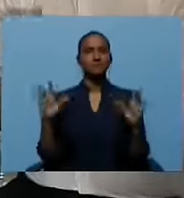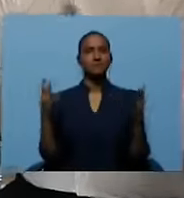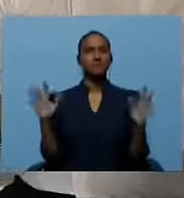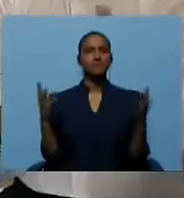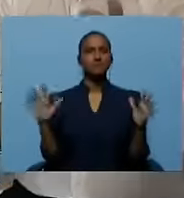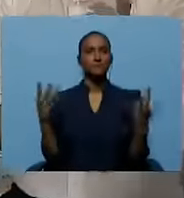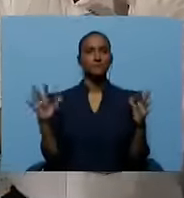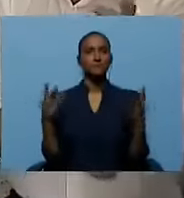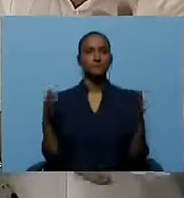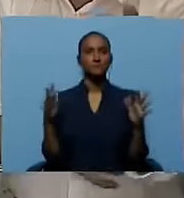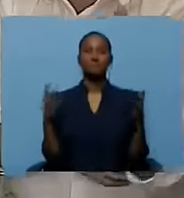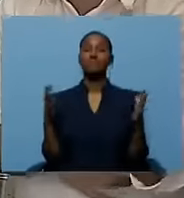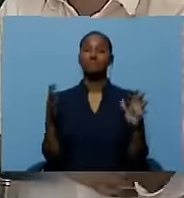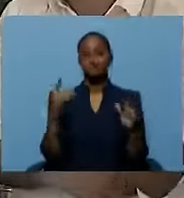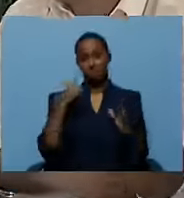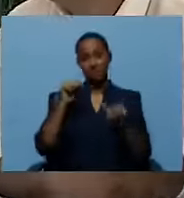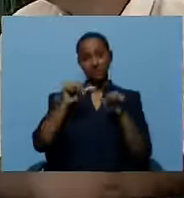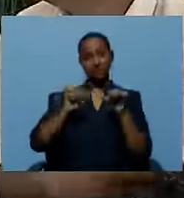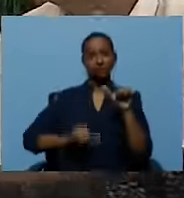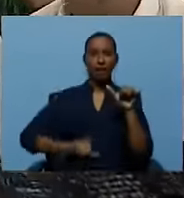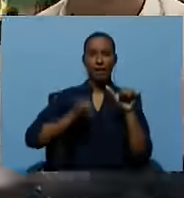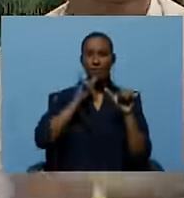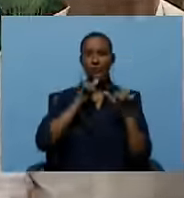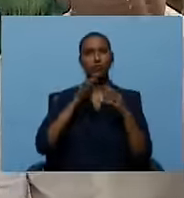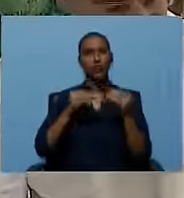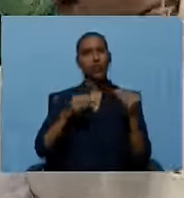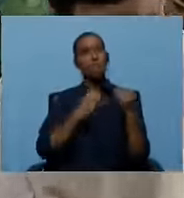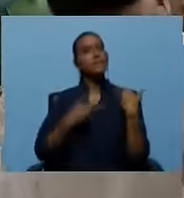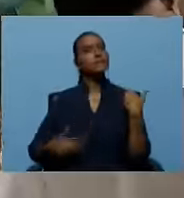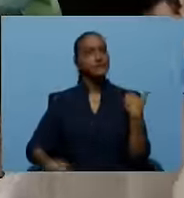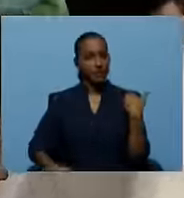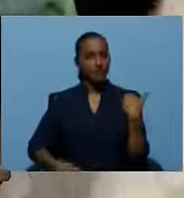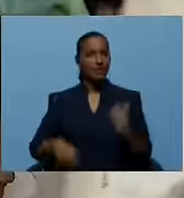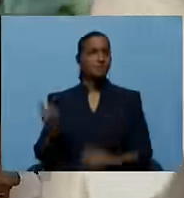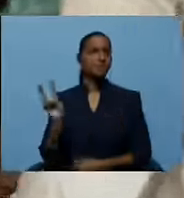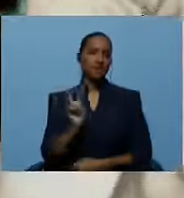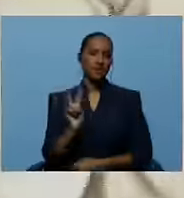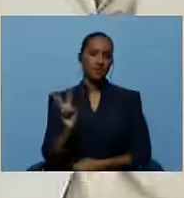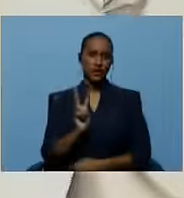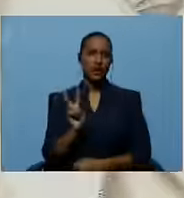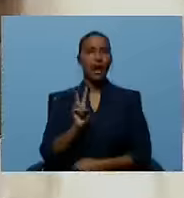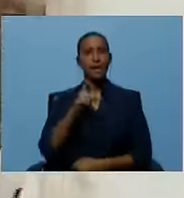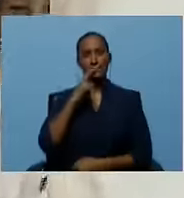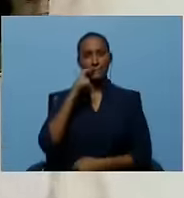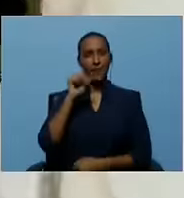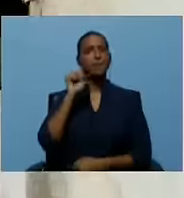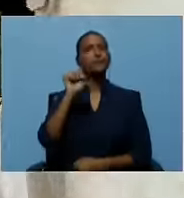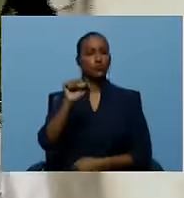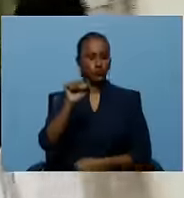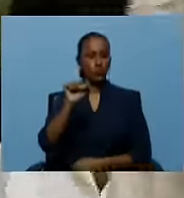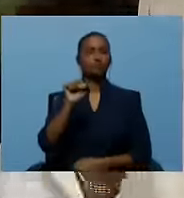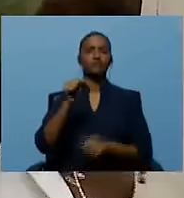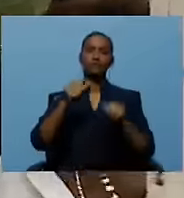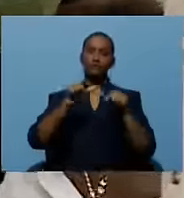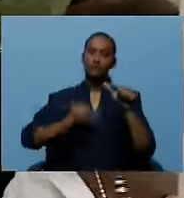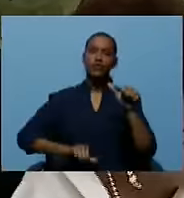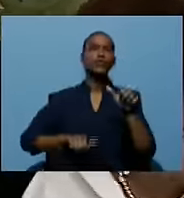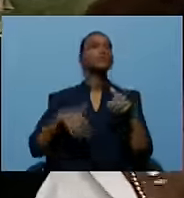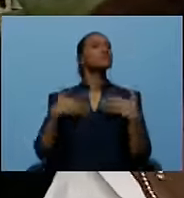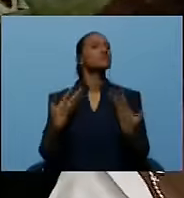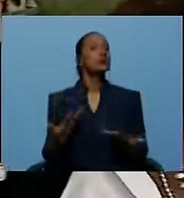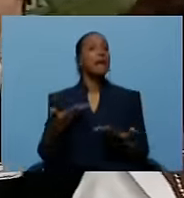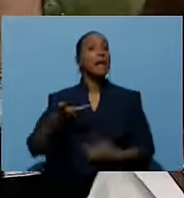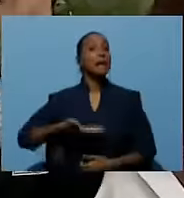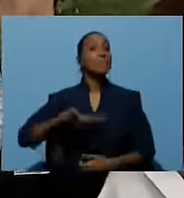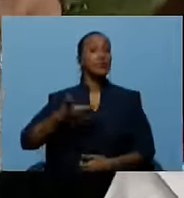Escuchábamos justamente al presidente constitucional de la República Bolivariana de Venezuela, Nicolás Maduro Moros, en esta